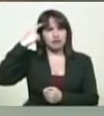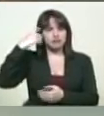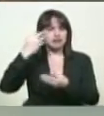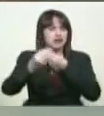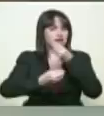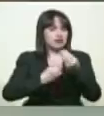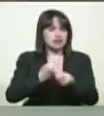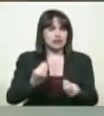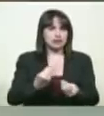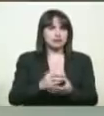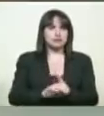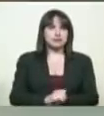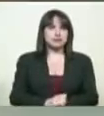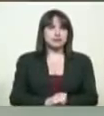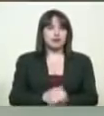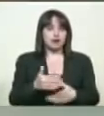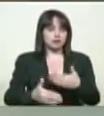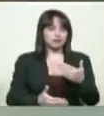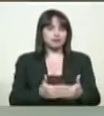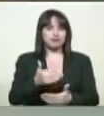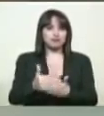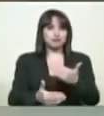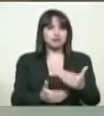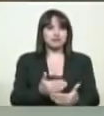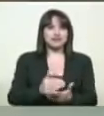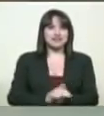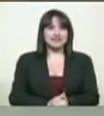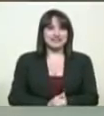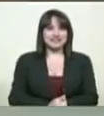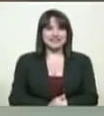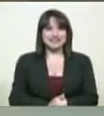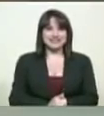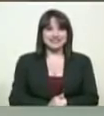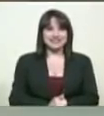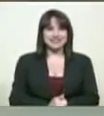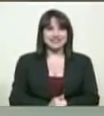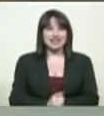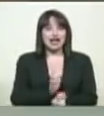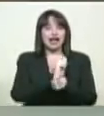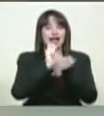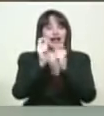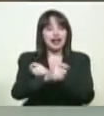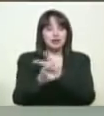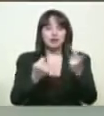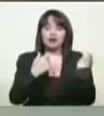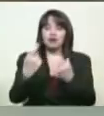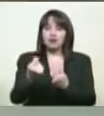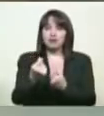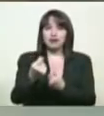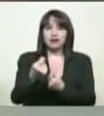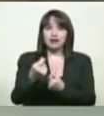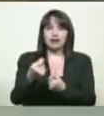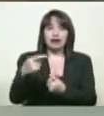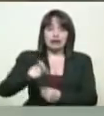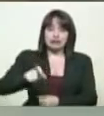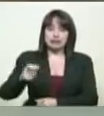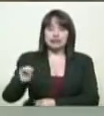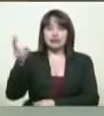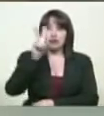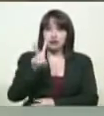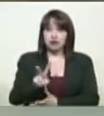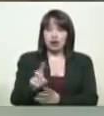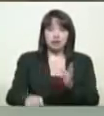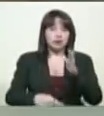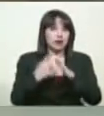refiero paso a paso este cambio económico que necesita venezuela y que por